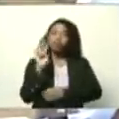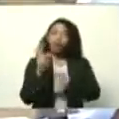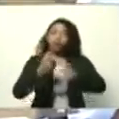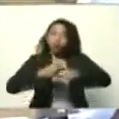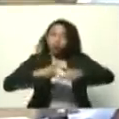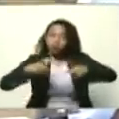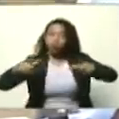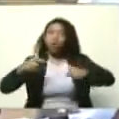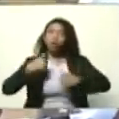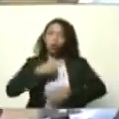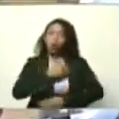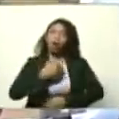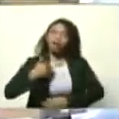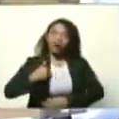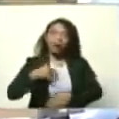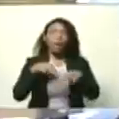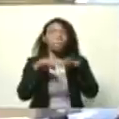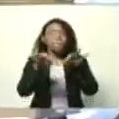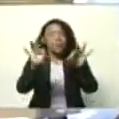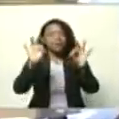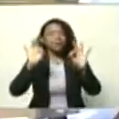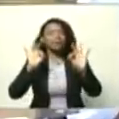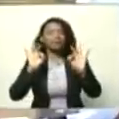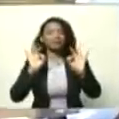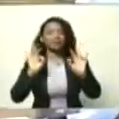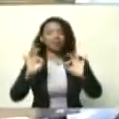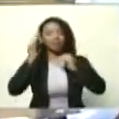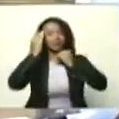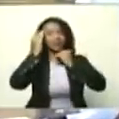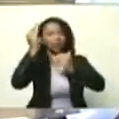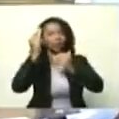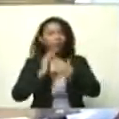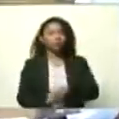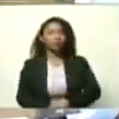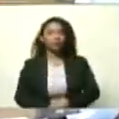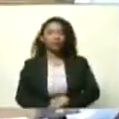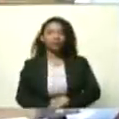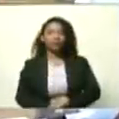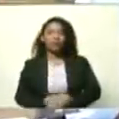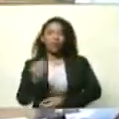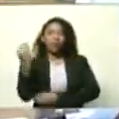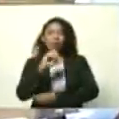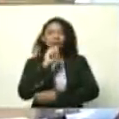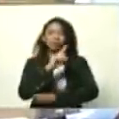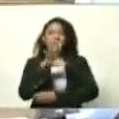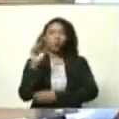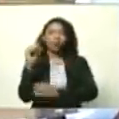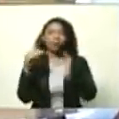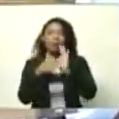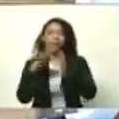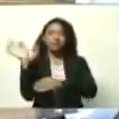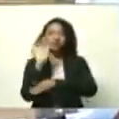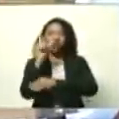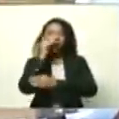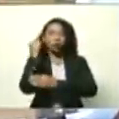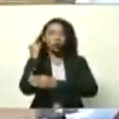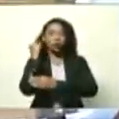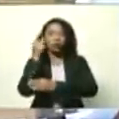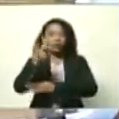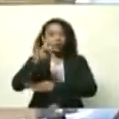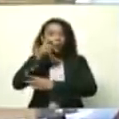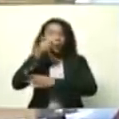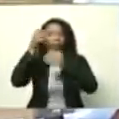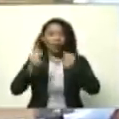crece. Yo quiero muy especialmente saludar a los más de 150.000 funcionarios de